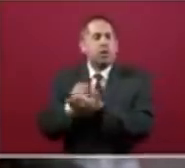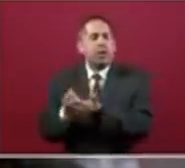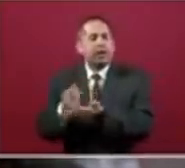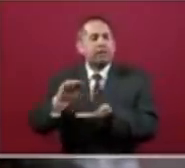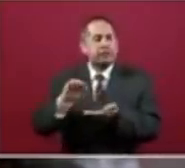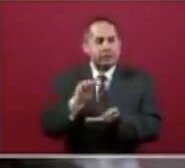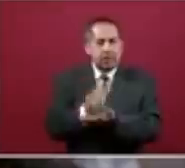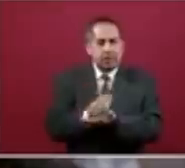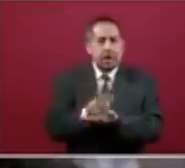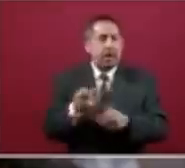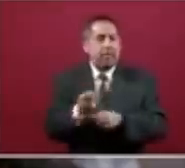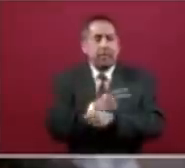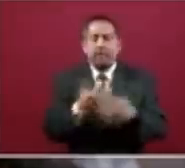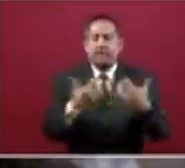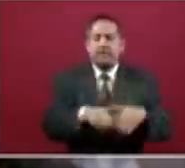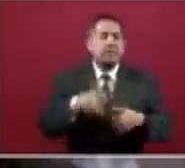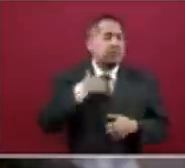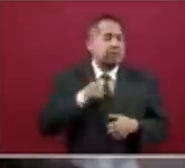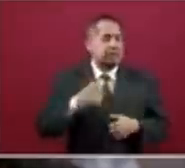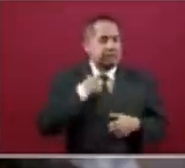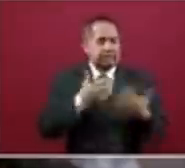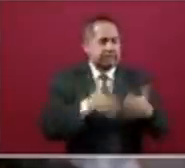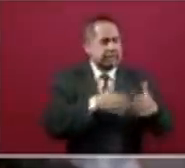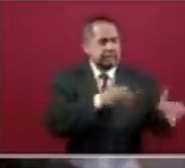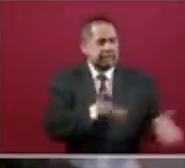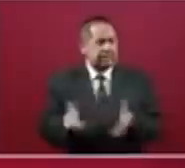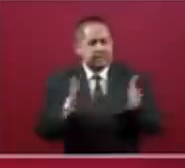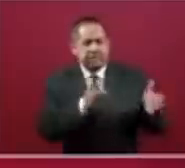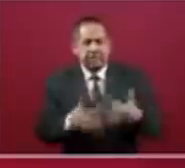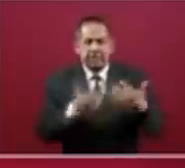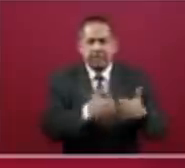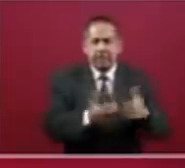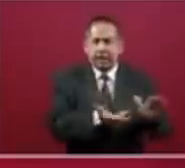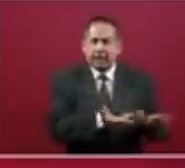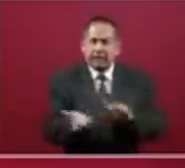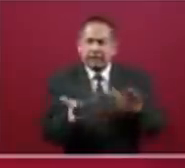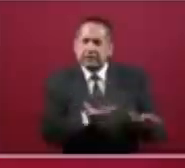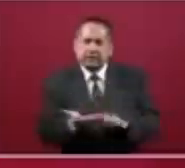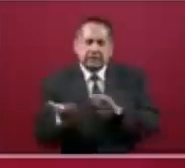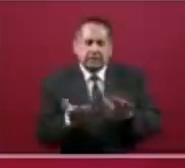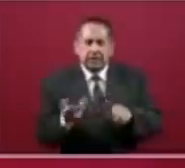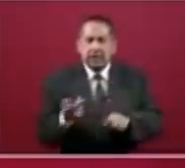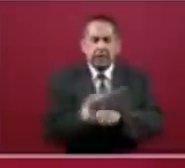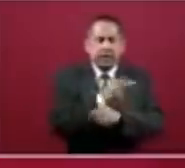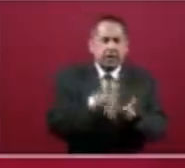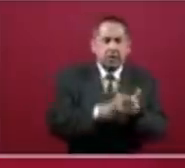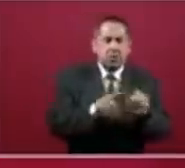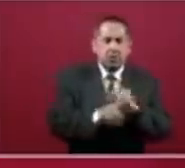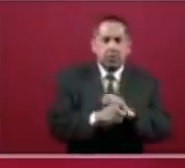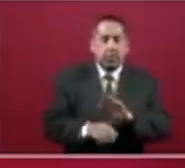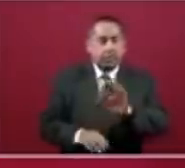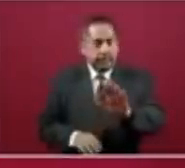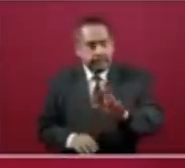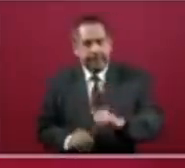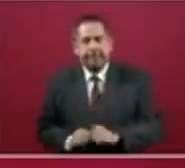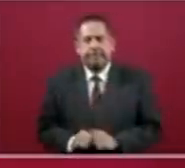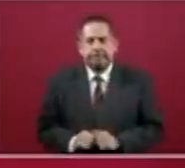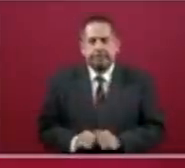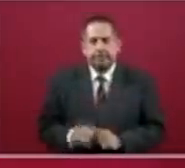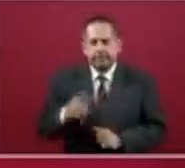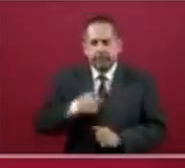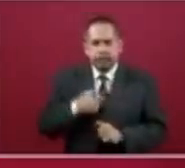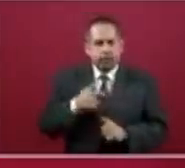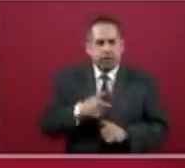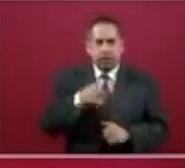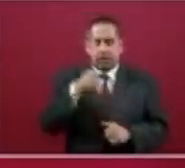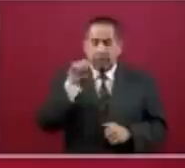las maquiladoras, el conflicto laboral que ocurre allá. ¿Sí me puede responder esas? Bueno, que yo celebro que los